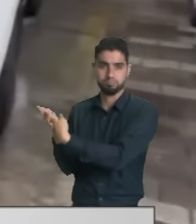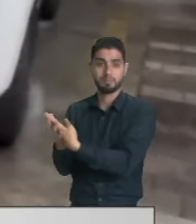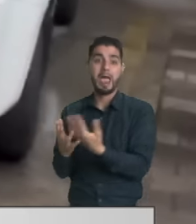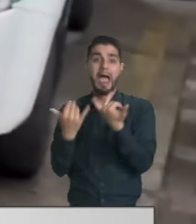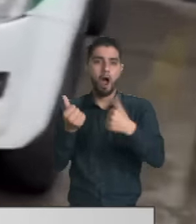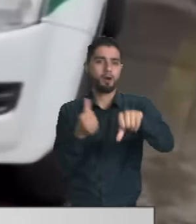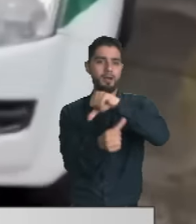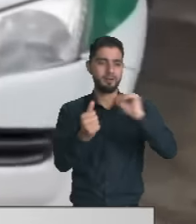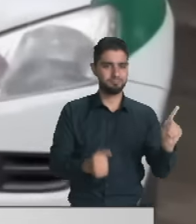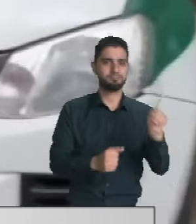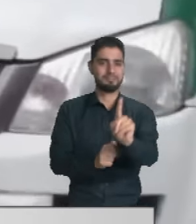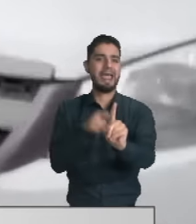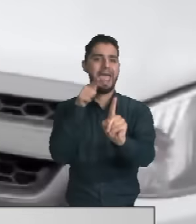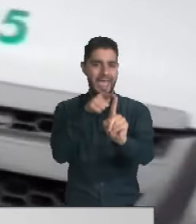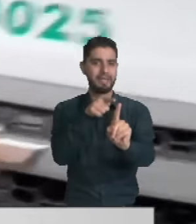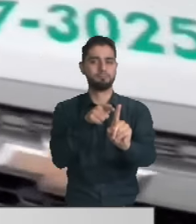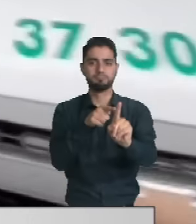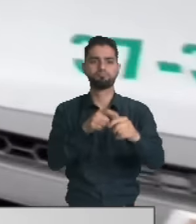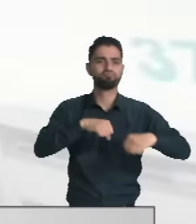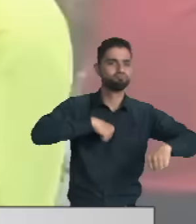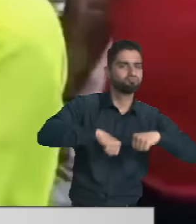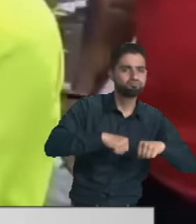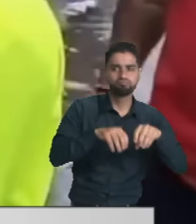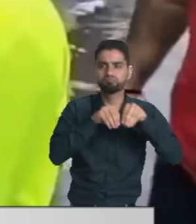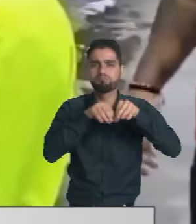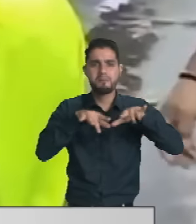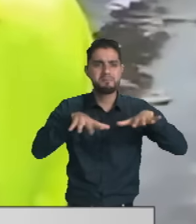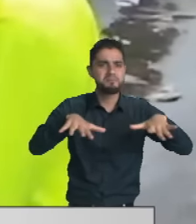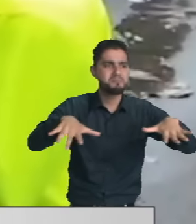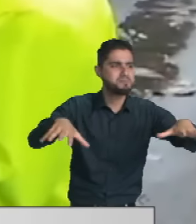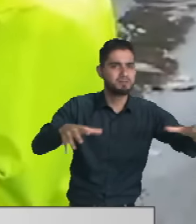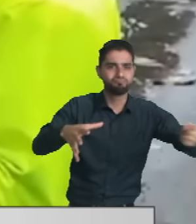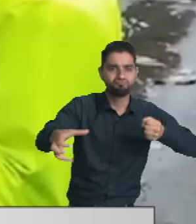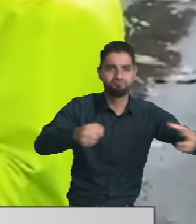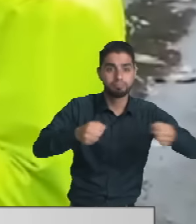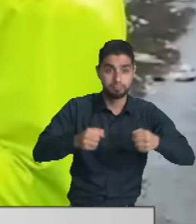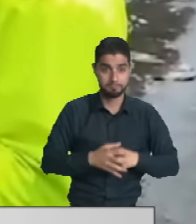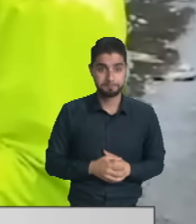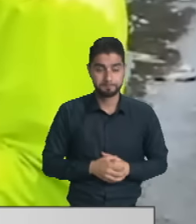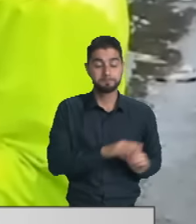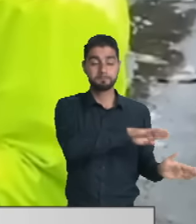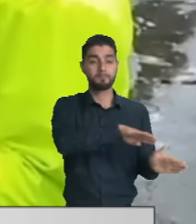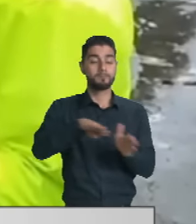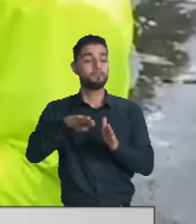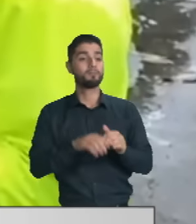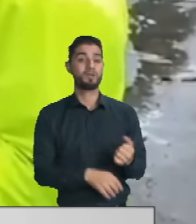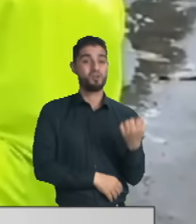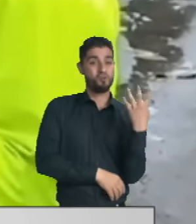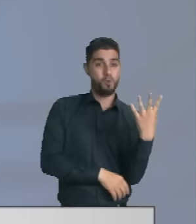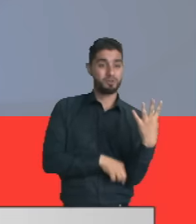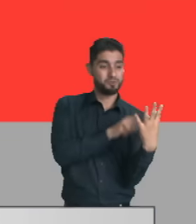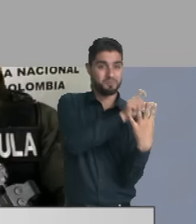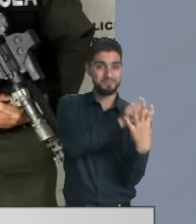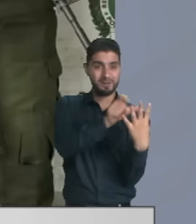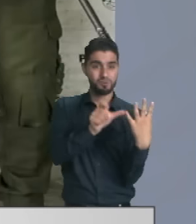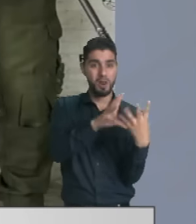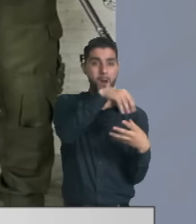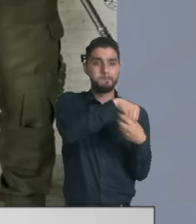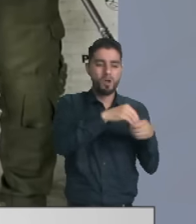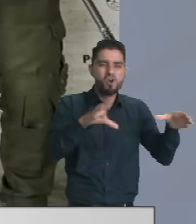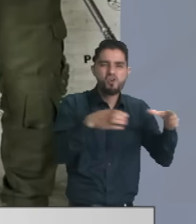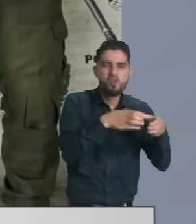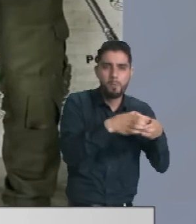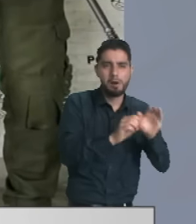el tema de su expansión delictiva. Entre tanto, en Buenaventura la policía capturó a 4 integrantes de los espartanos señalados de